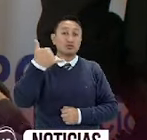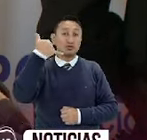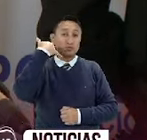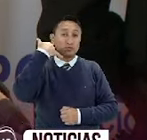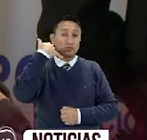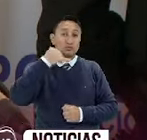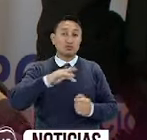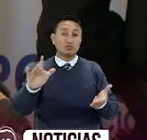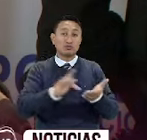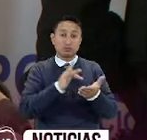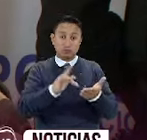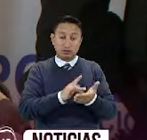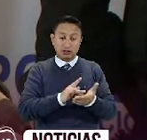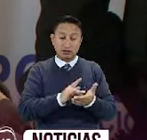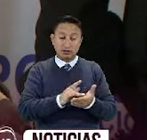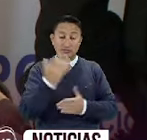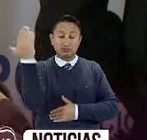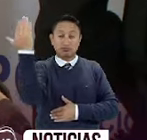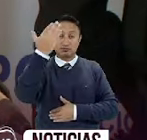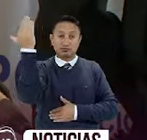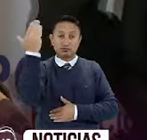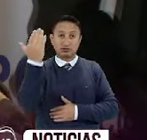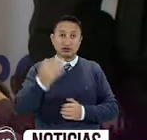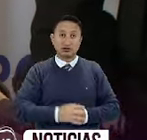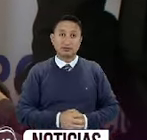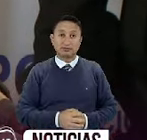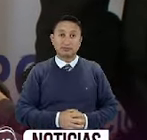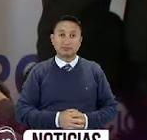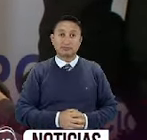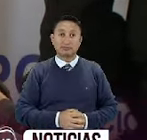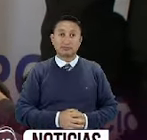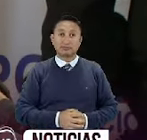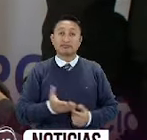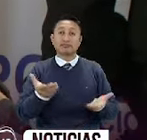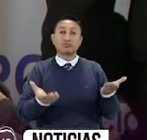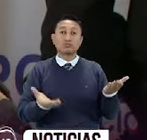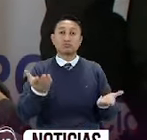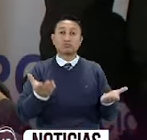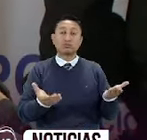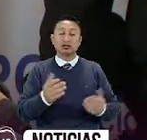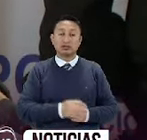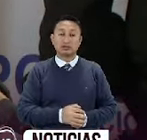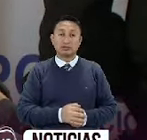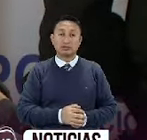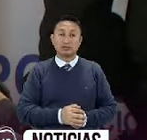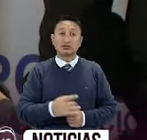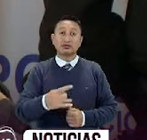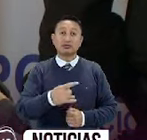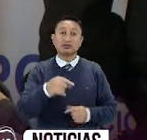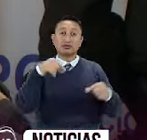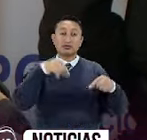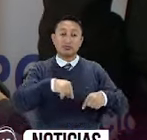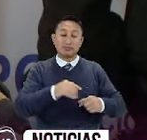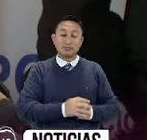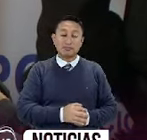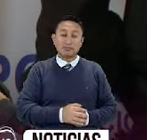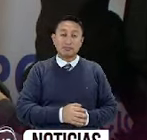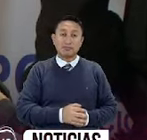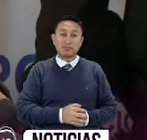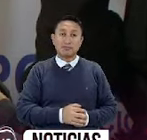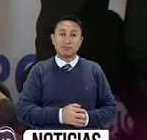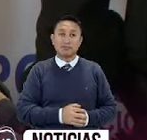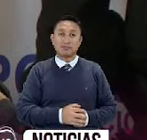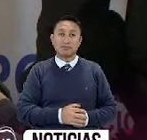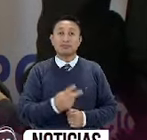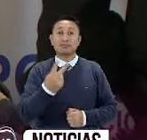una tablet, una pantalla digital de pasaje, una balanza digital, un instrumento de temperatura, un estuche color negro,